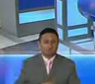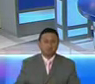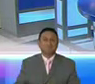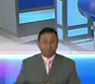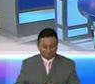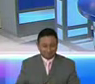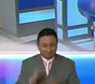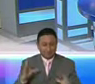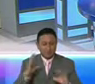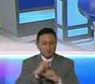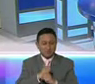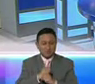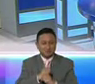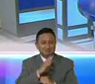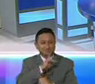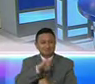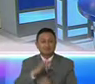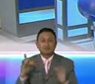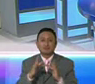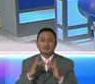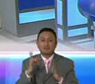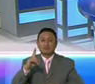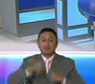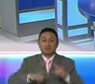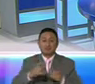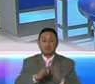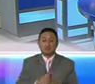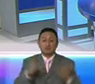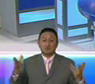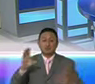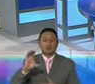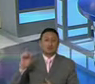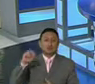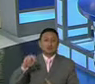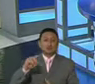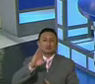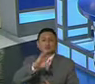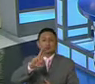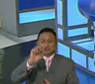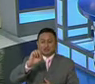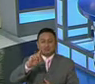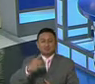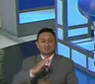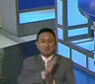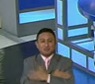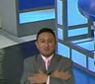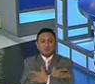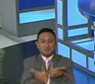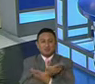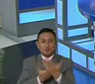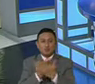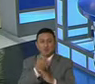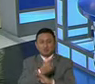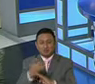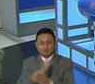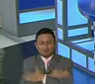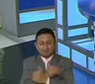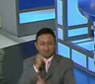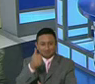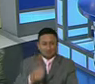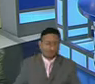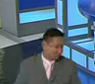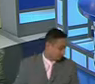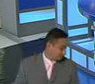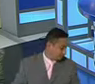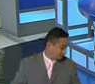Javier, muy buenas noches, siempre conectados, amigos, en elcomercio.cointvc.com.es. Un buen inicio de semana, un abrazo. Hasta mañana.